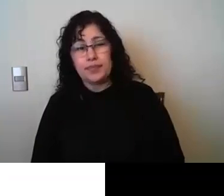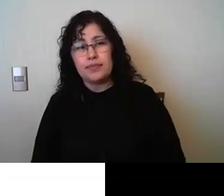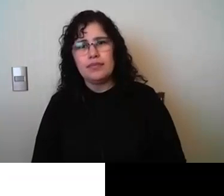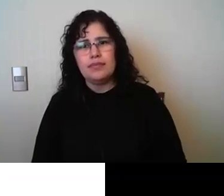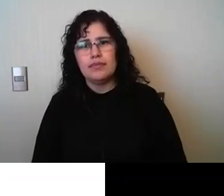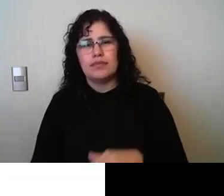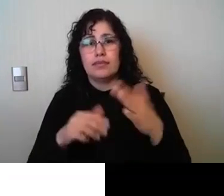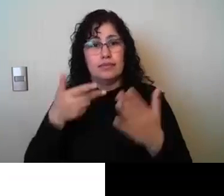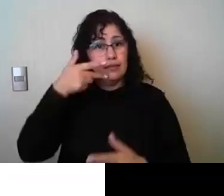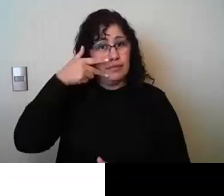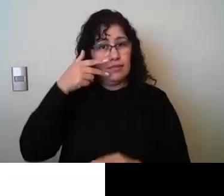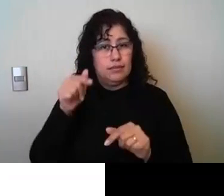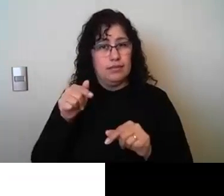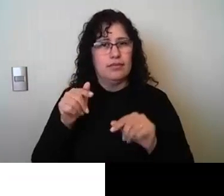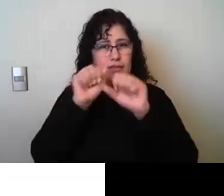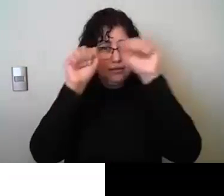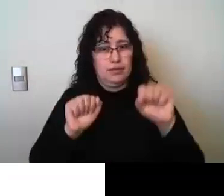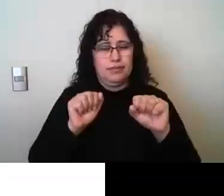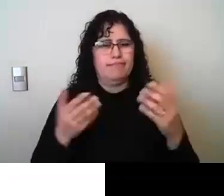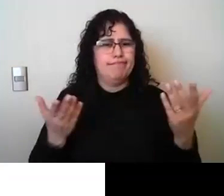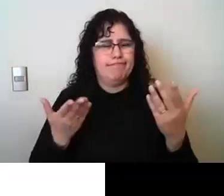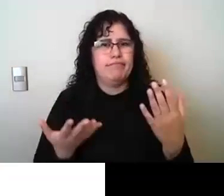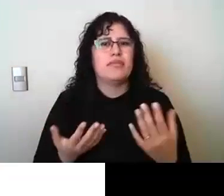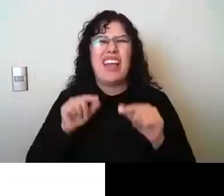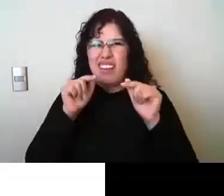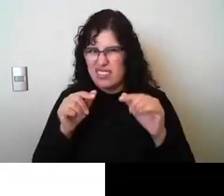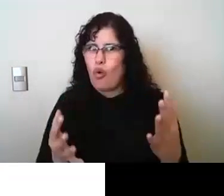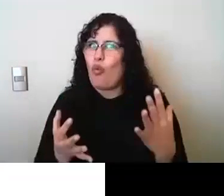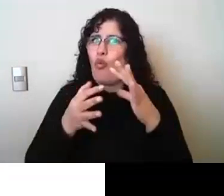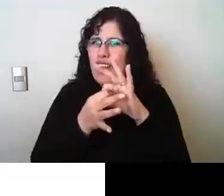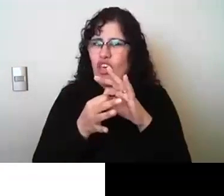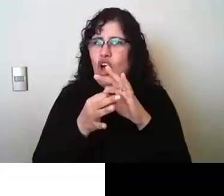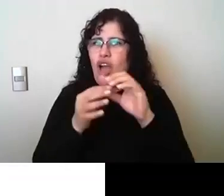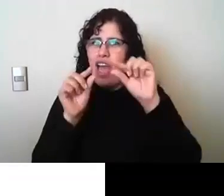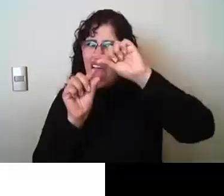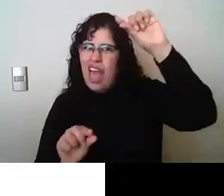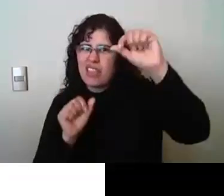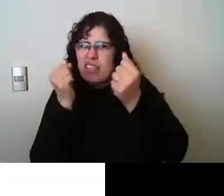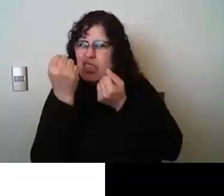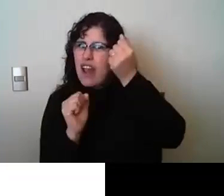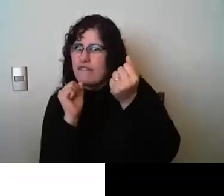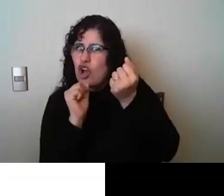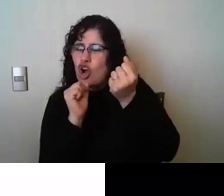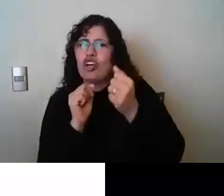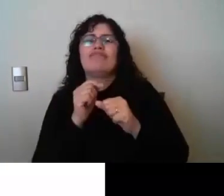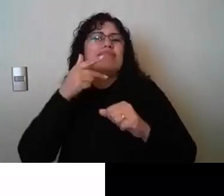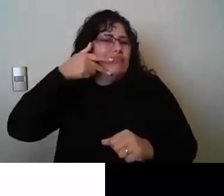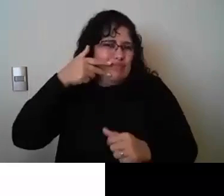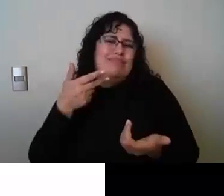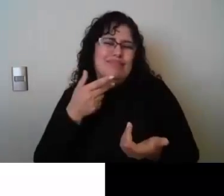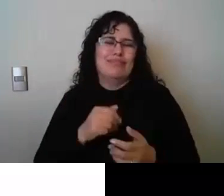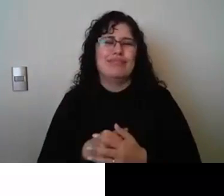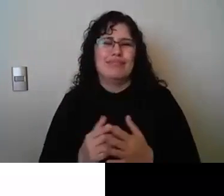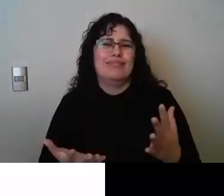sistema trigeminal está asociado al nervio trigémino, ¿sí? El